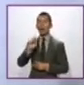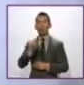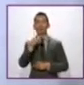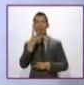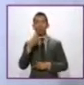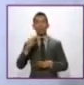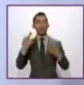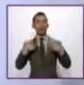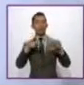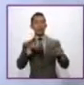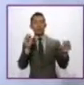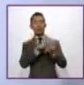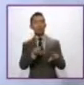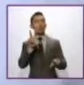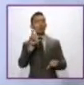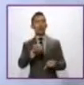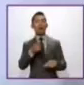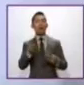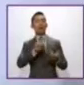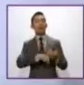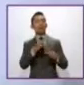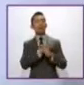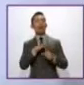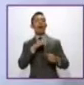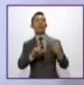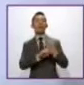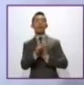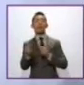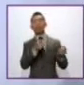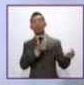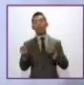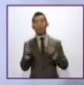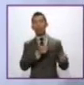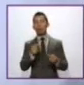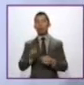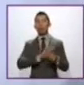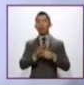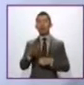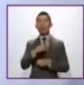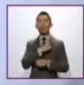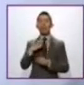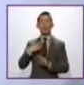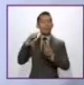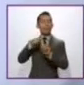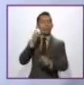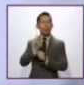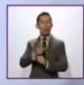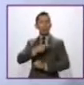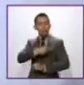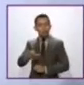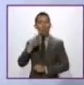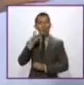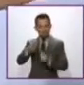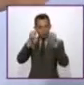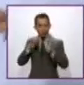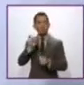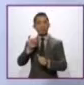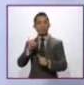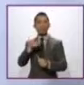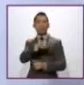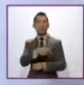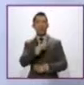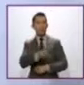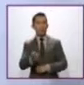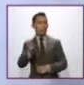lo vuelvo a repetir. Uno de los principales ideales es velar por los más pobres, por los que menos tienen. Tú cobras